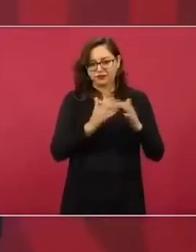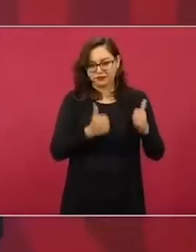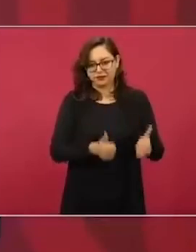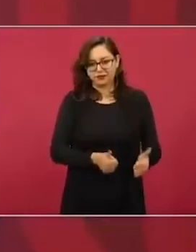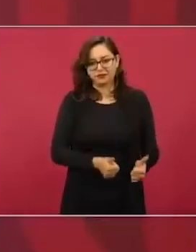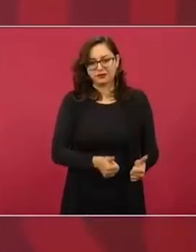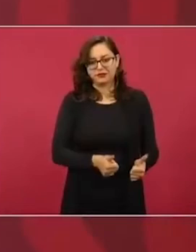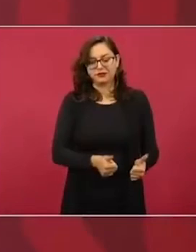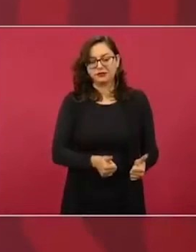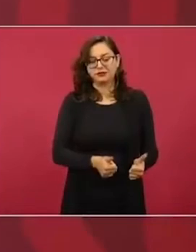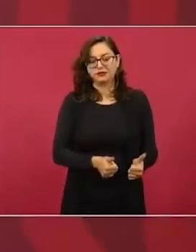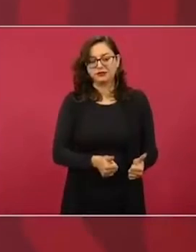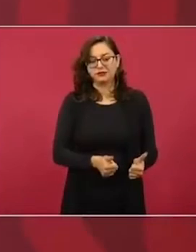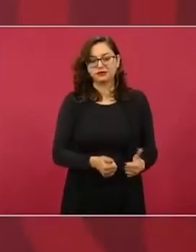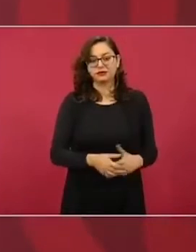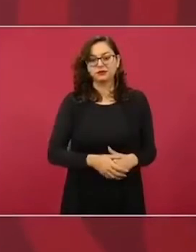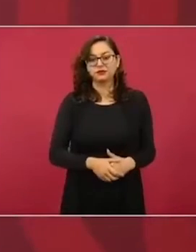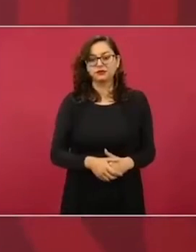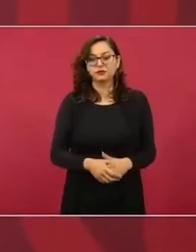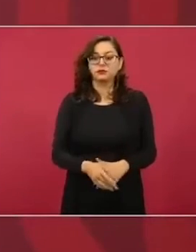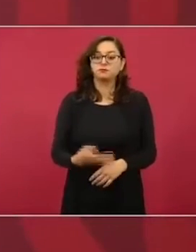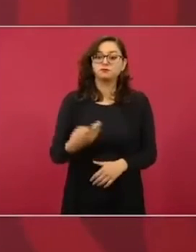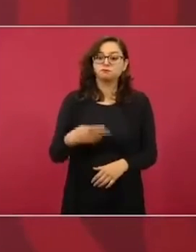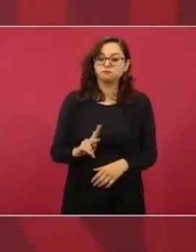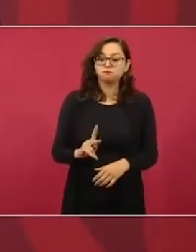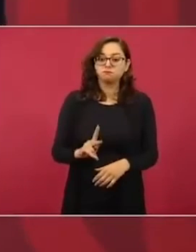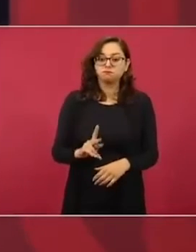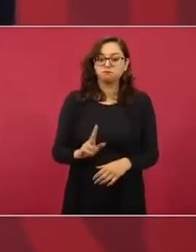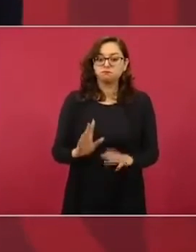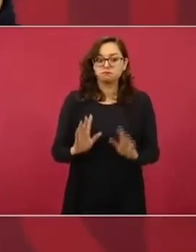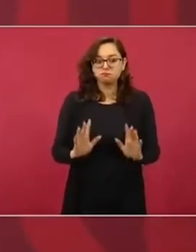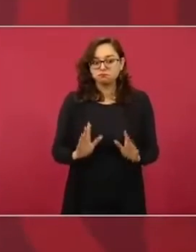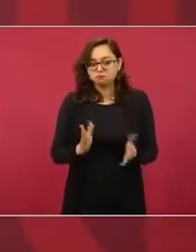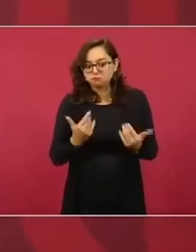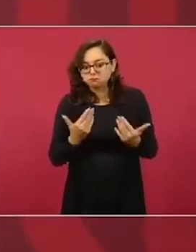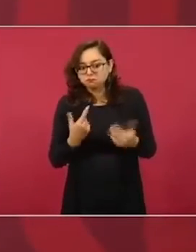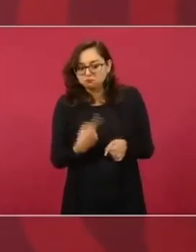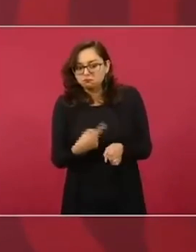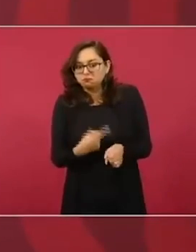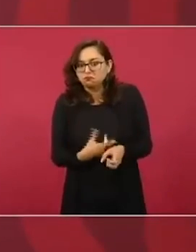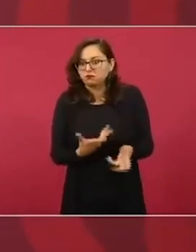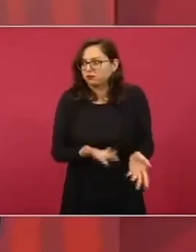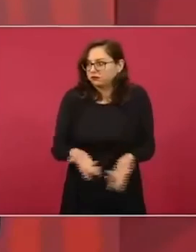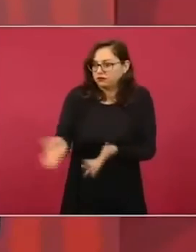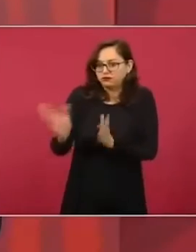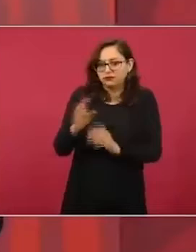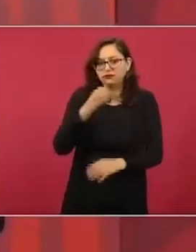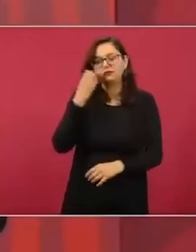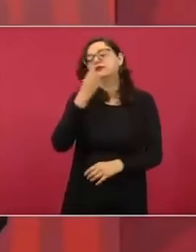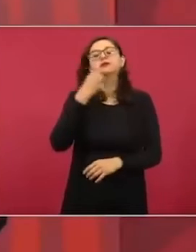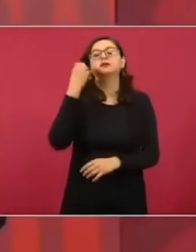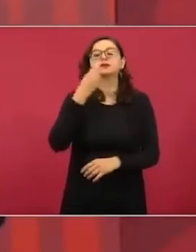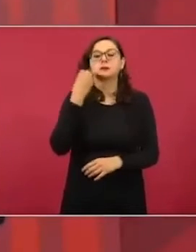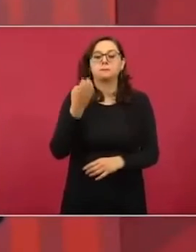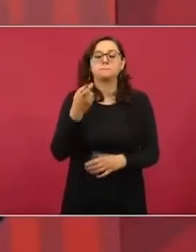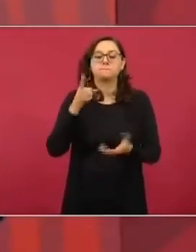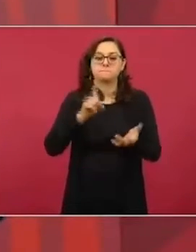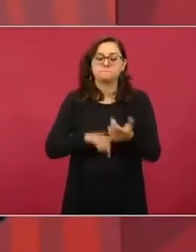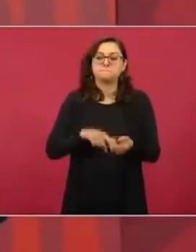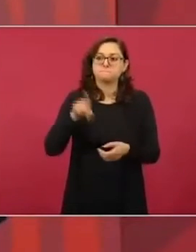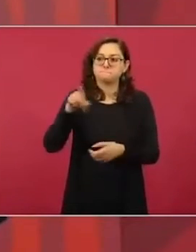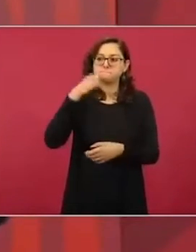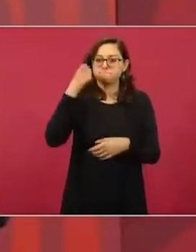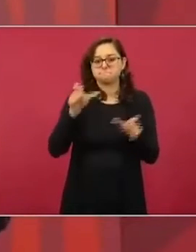quede en la casa. Pues si está bien, no hay problema, que vaya. Hay controles